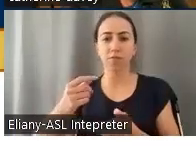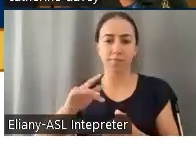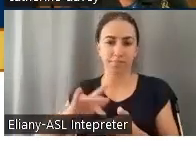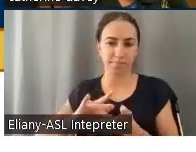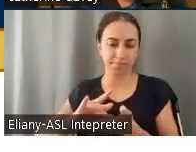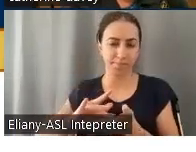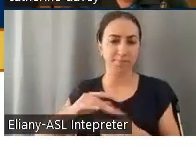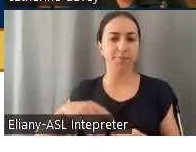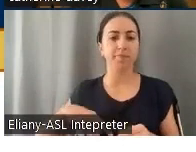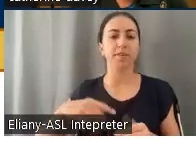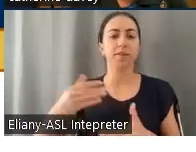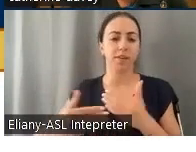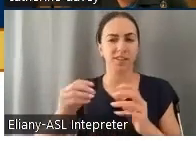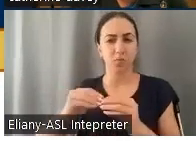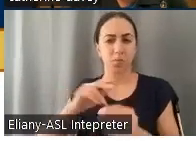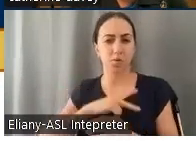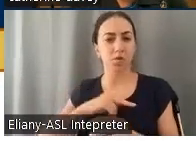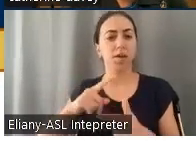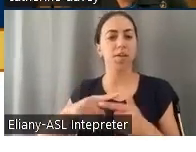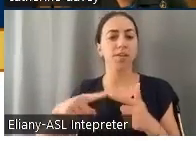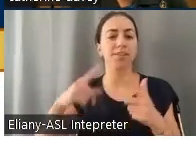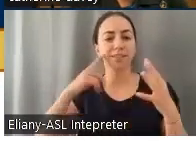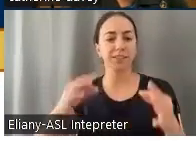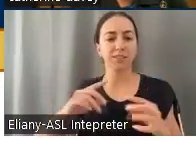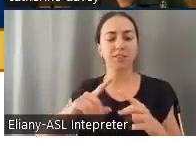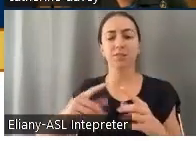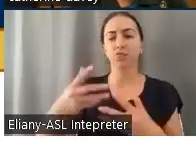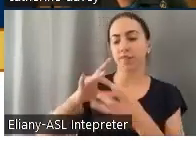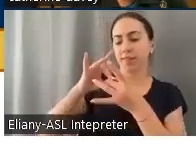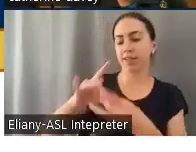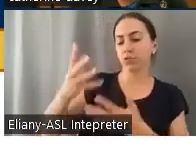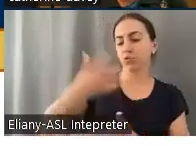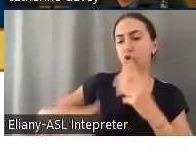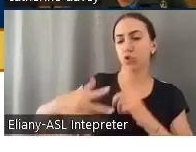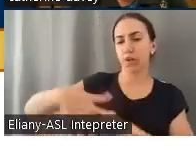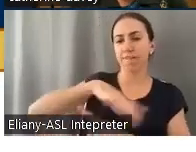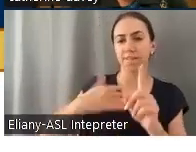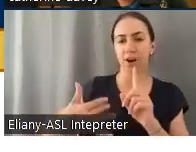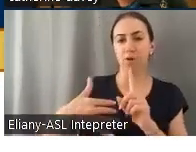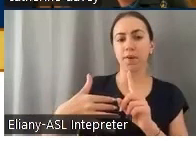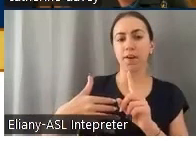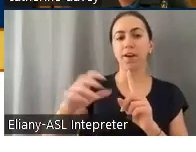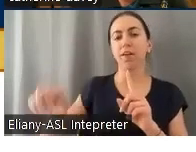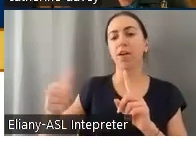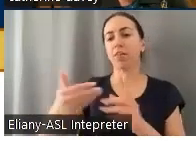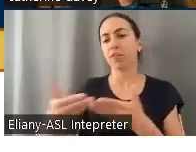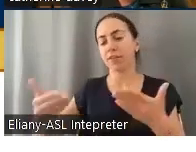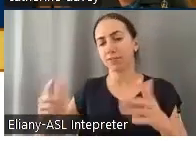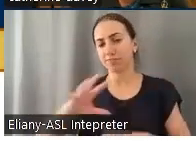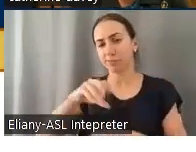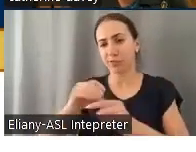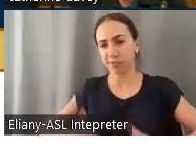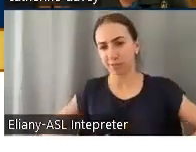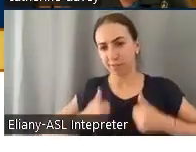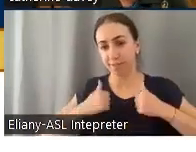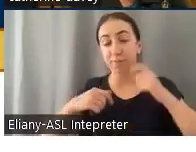consentir a tratamiento médico o mental y también tomar decisiones acerca de su